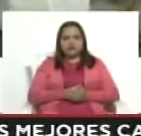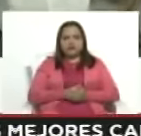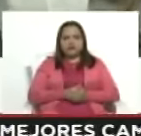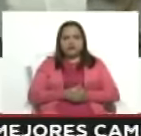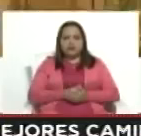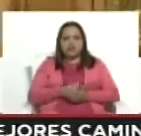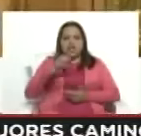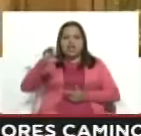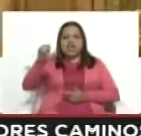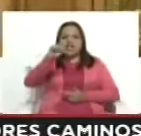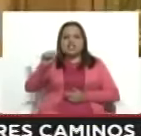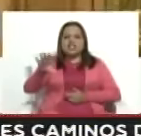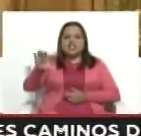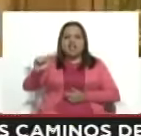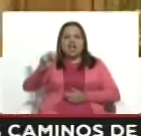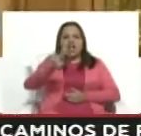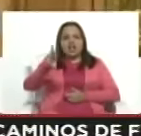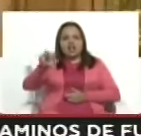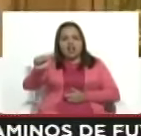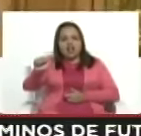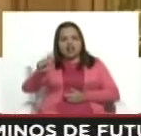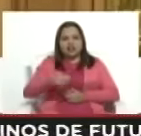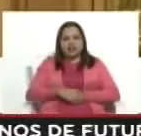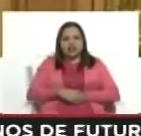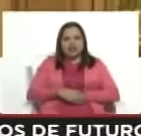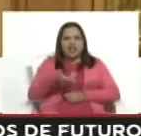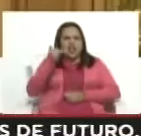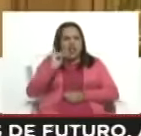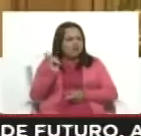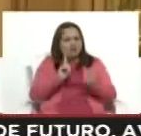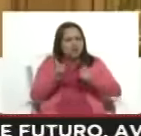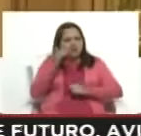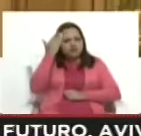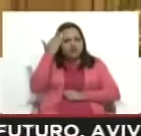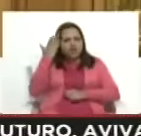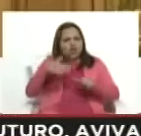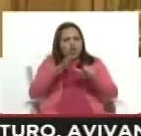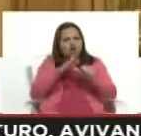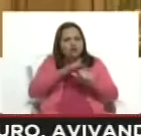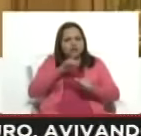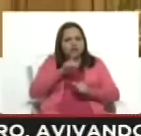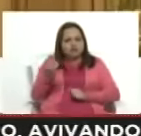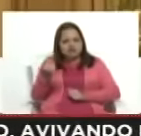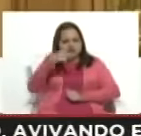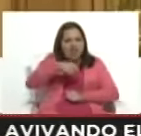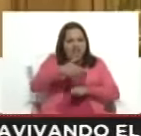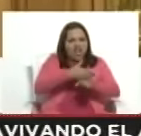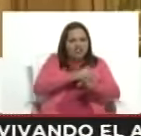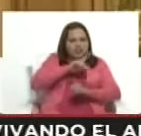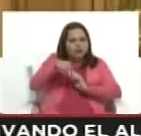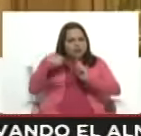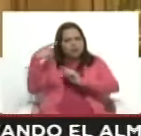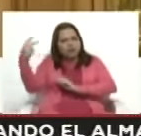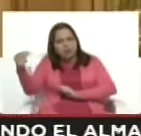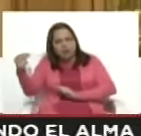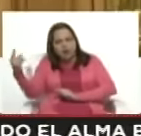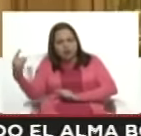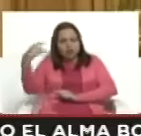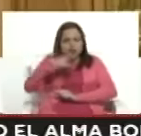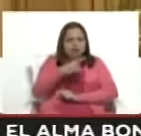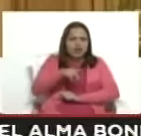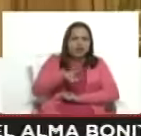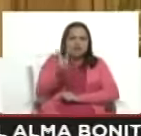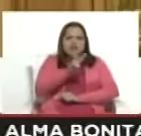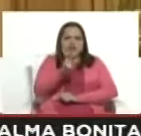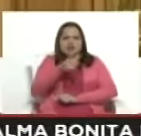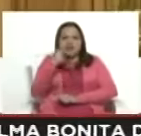Carlos Ezcarra, que estaba, no sé dónde estaba Carlos Ezcarra, y regresó a Venezuela. Mi comandante me dijo, mira, habla con